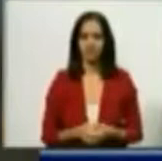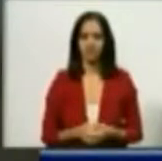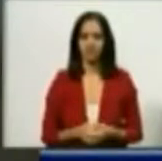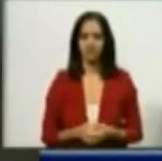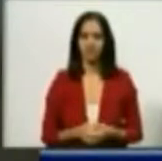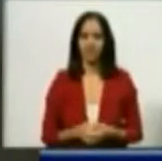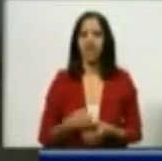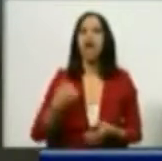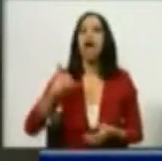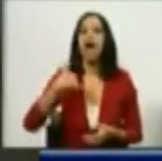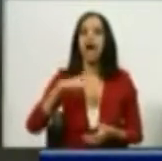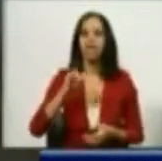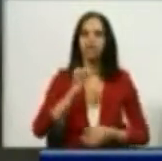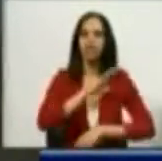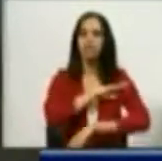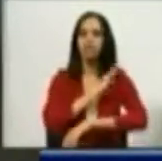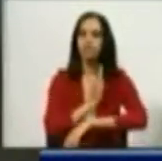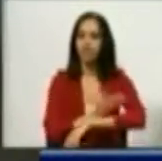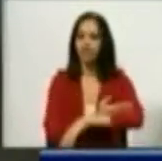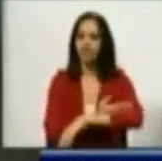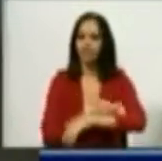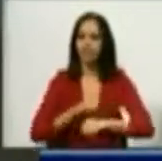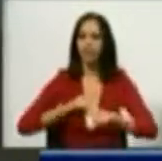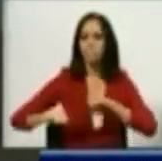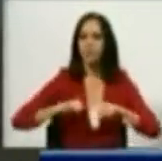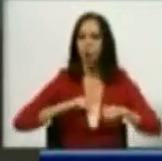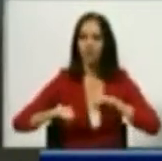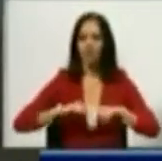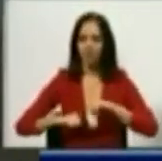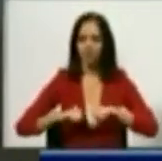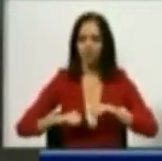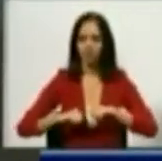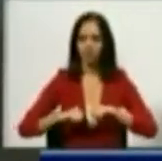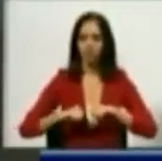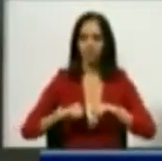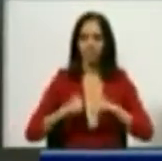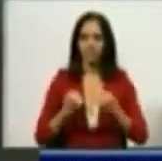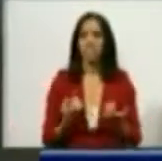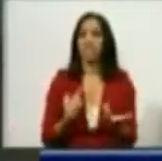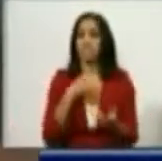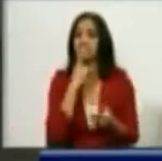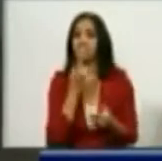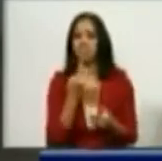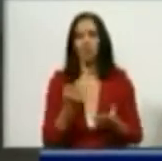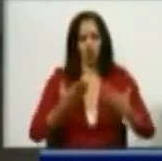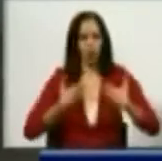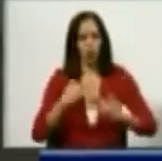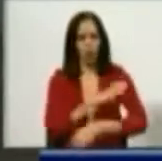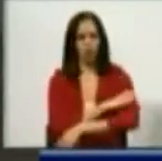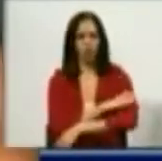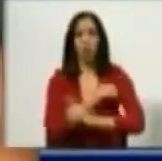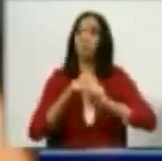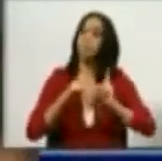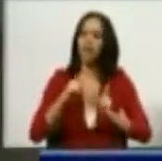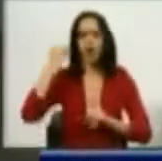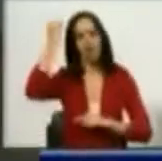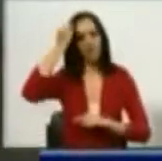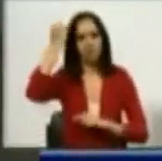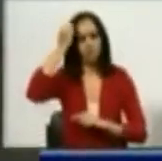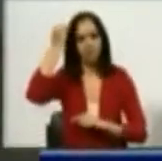hay fuerzas que se están moviendo que se autocalifican de opositores pero que creen que